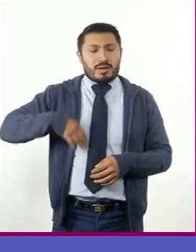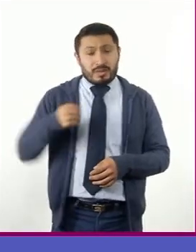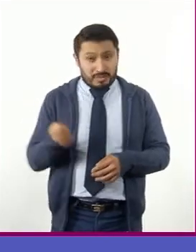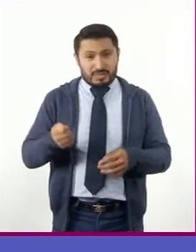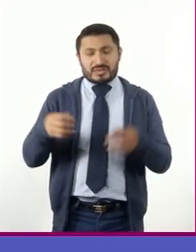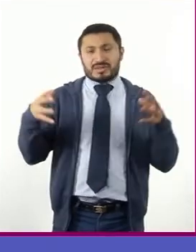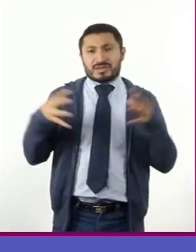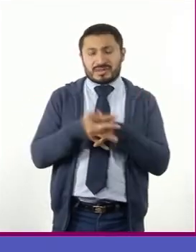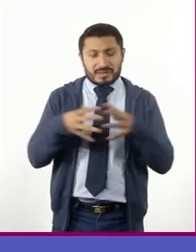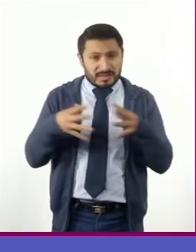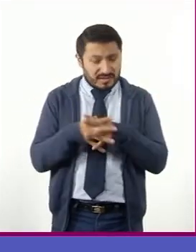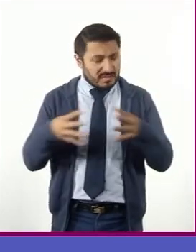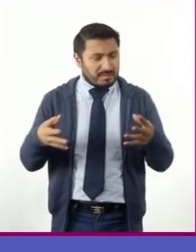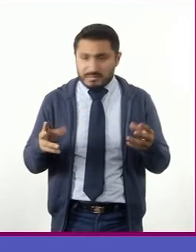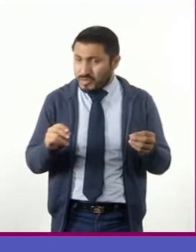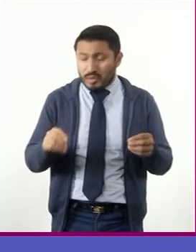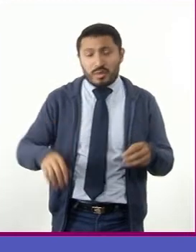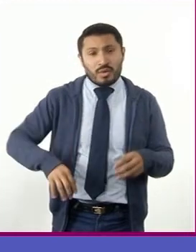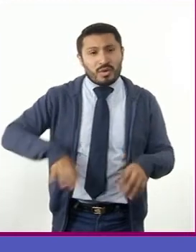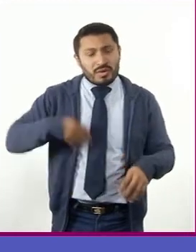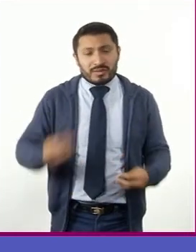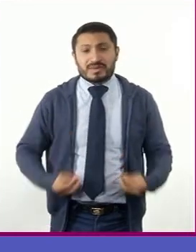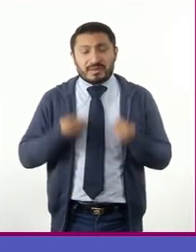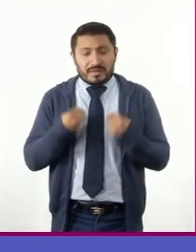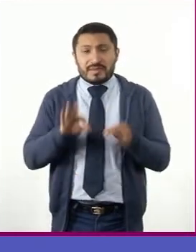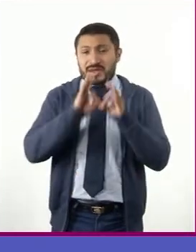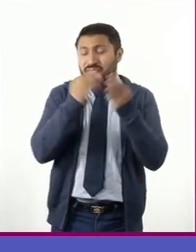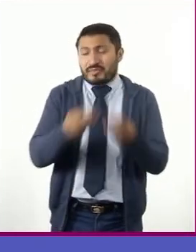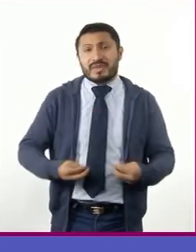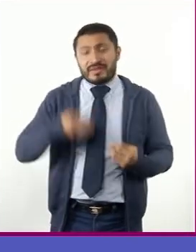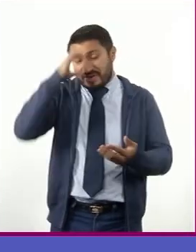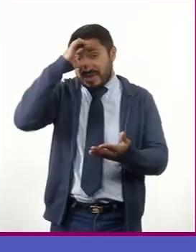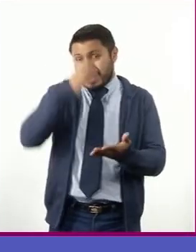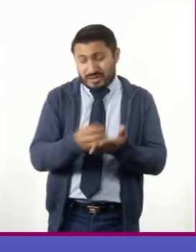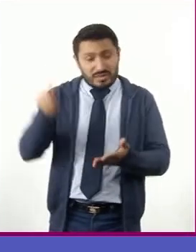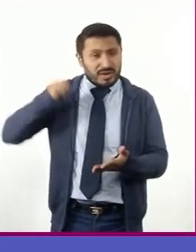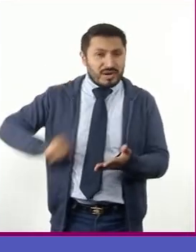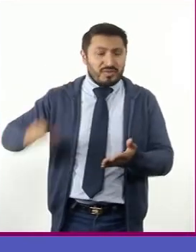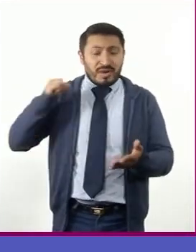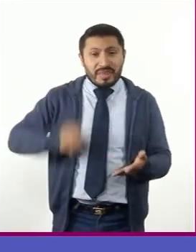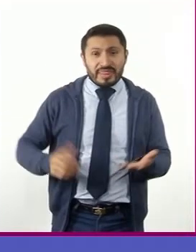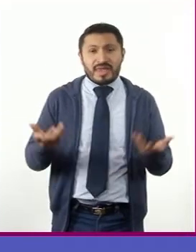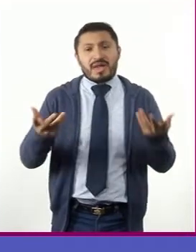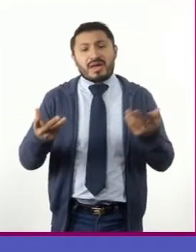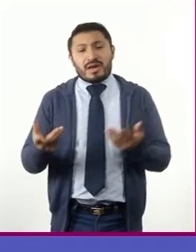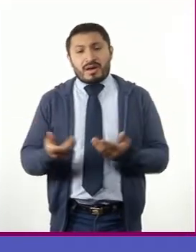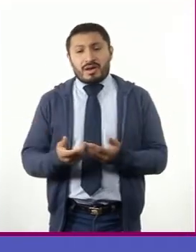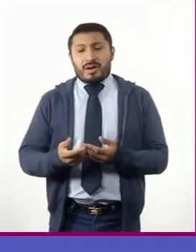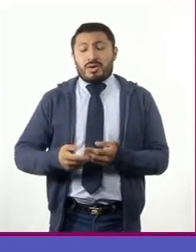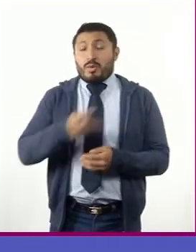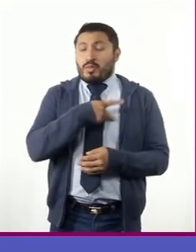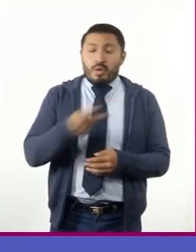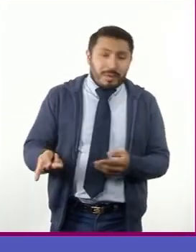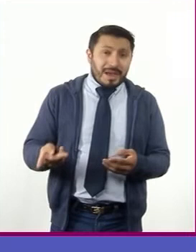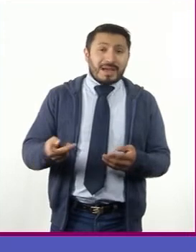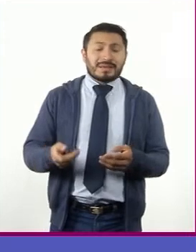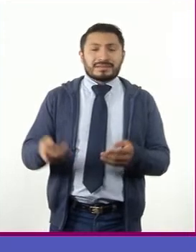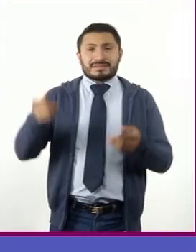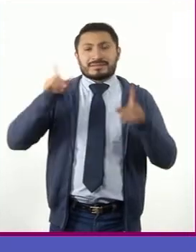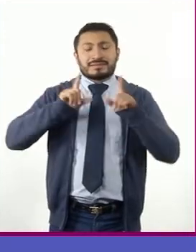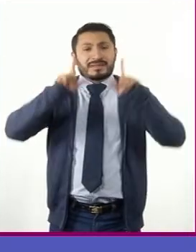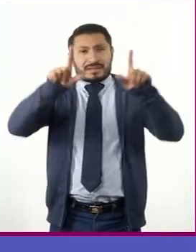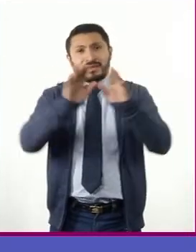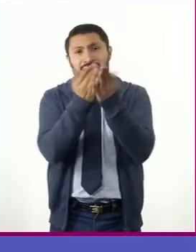espiritual, religiosidad, modo de vida católico de la época. Fragmento de la historia verdadera de